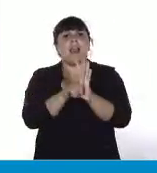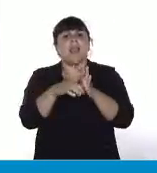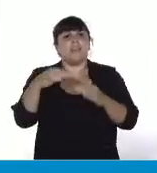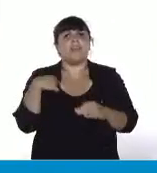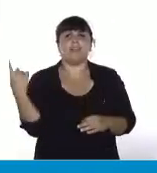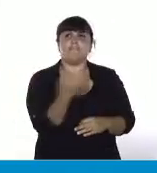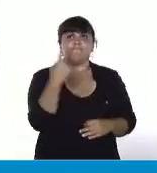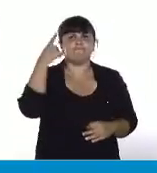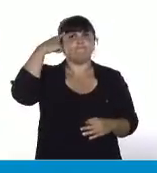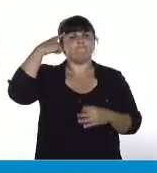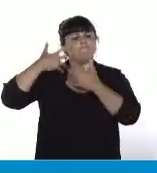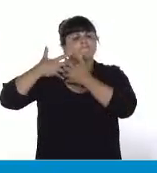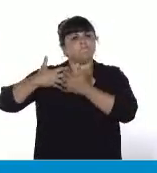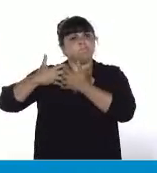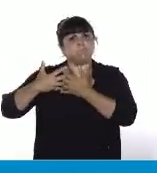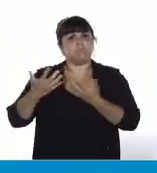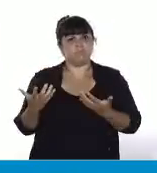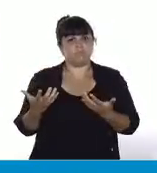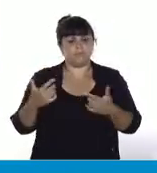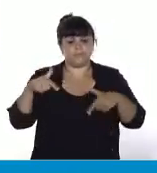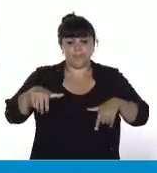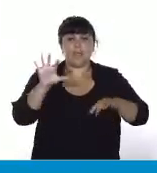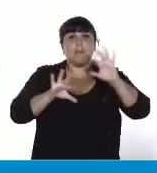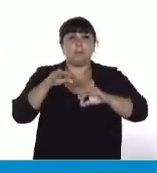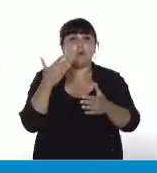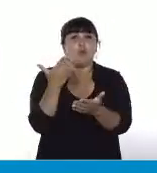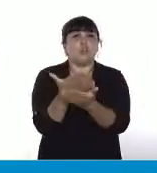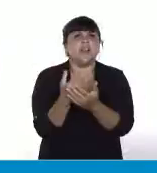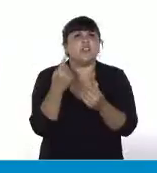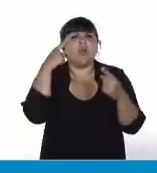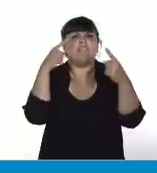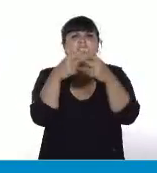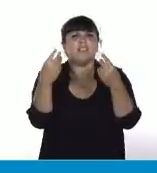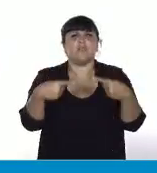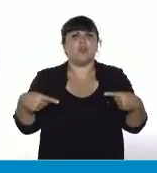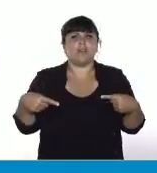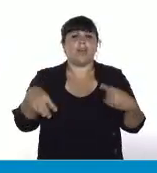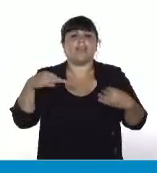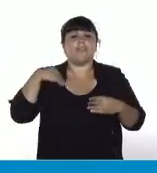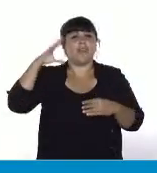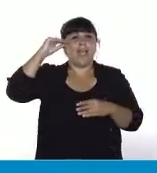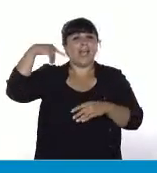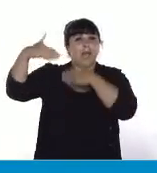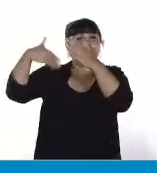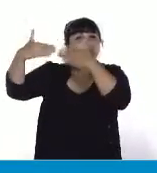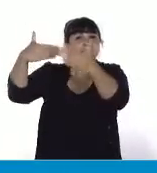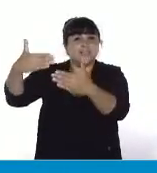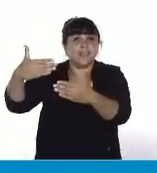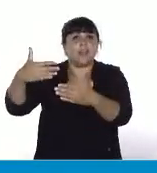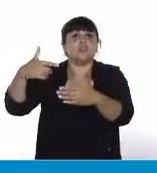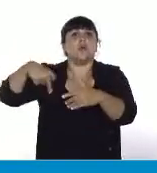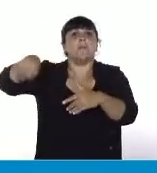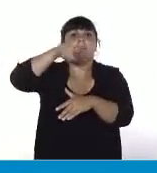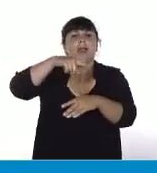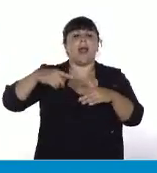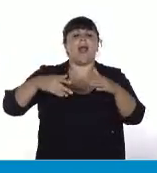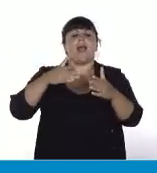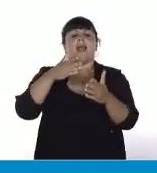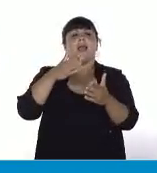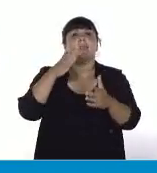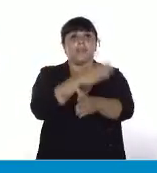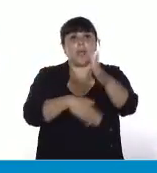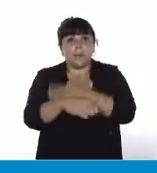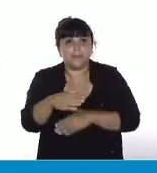reflexionar. Este proyecto lo que busca es capacitar en materia de discapacidad con un enfoque de derechos humanos a